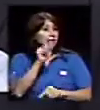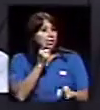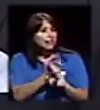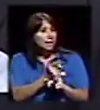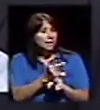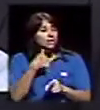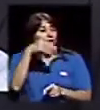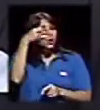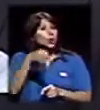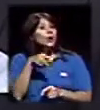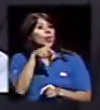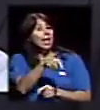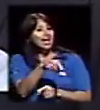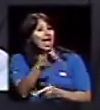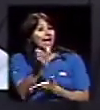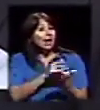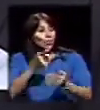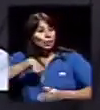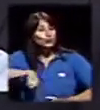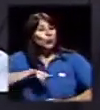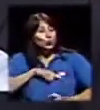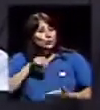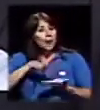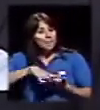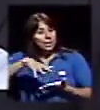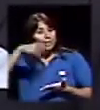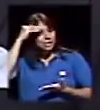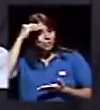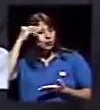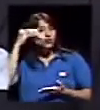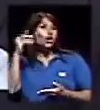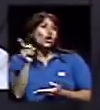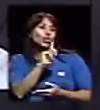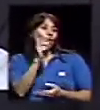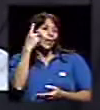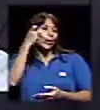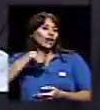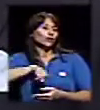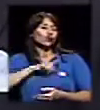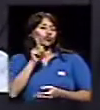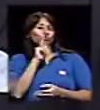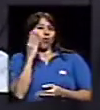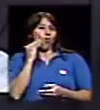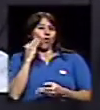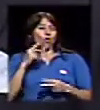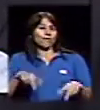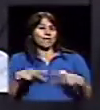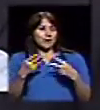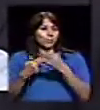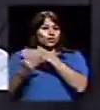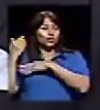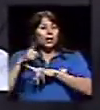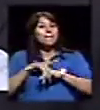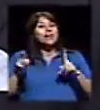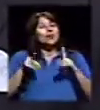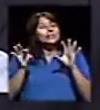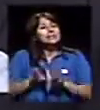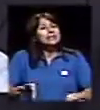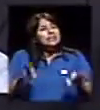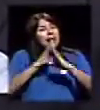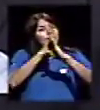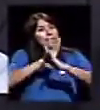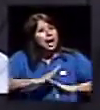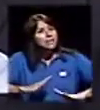posible que los costarricenses hayamos aprendido, no porque nos tocó vivirlo, pero el valor de la paz. Yo creo que